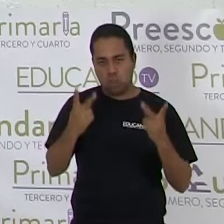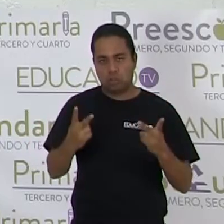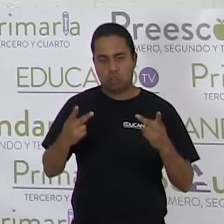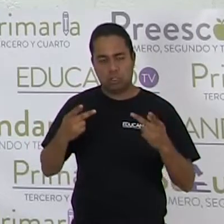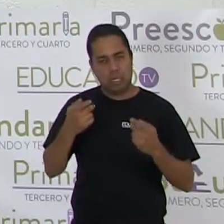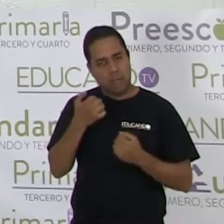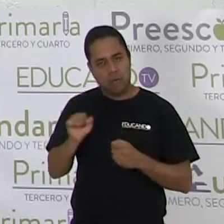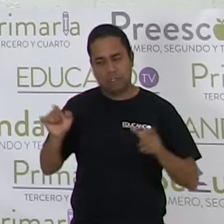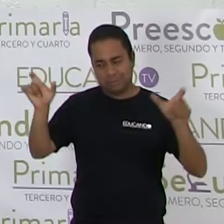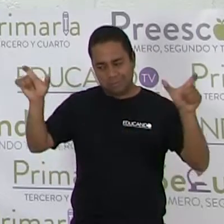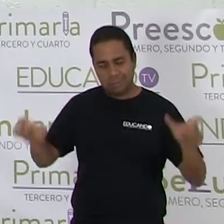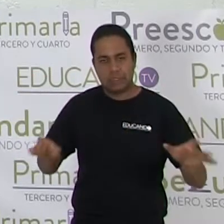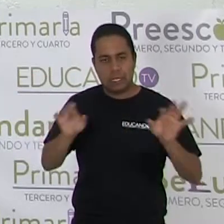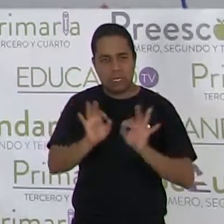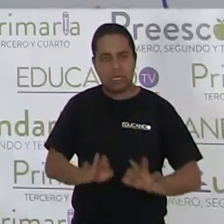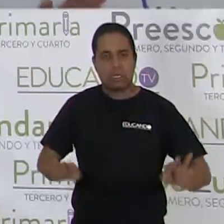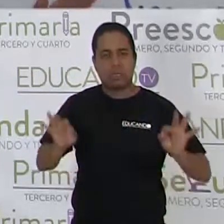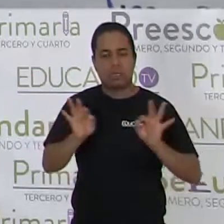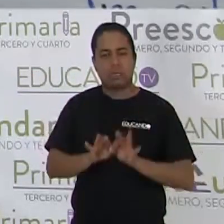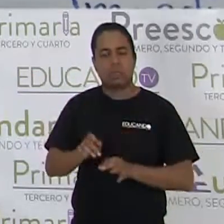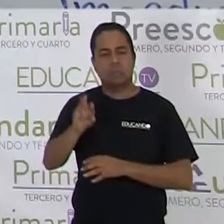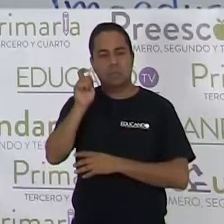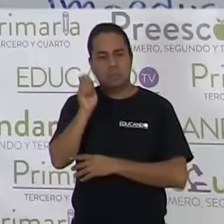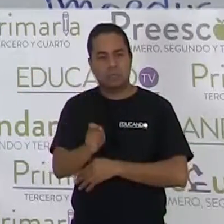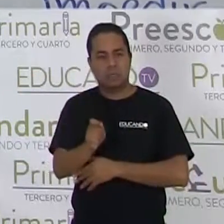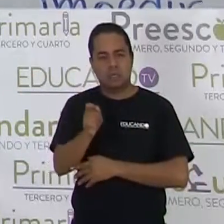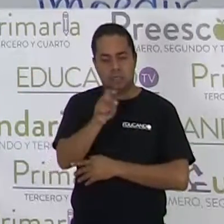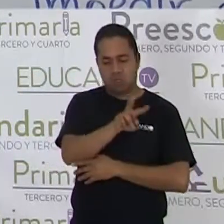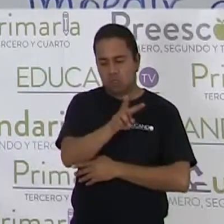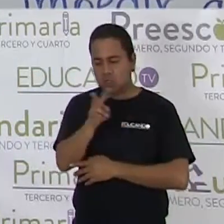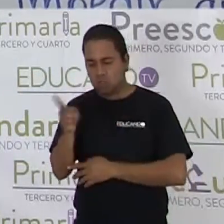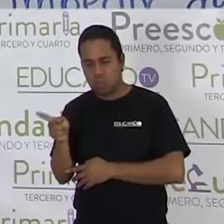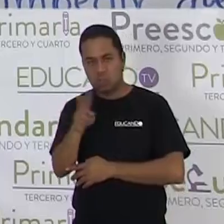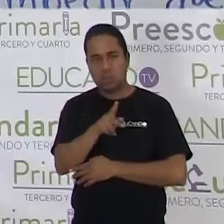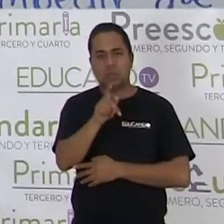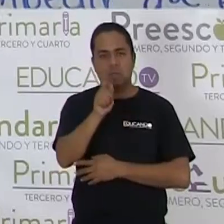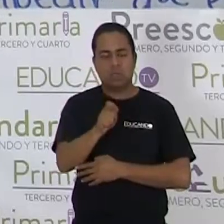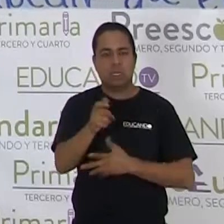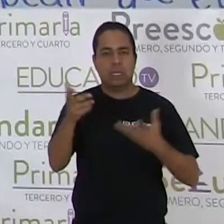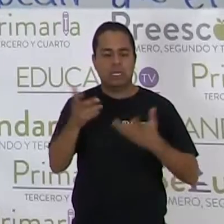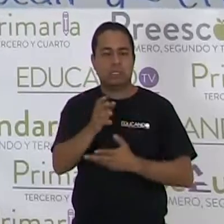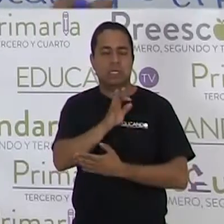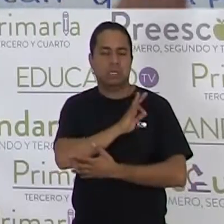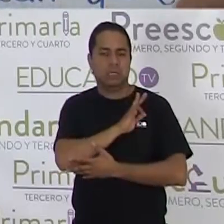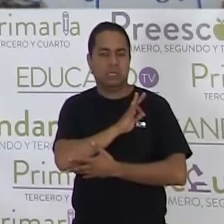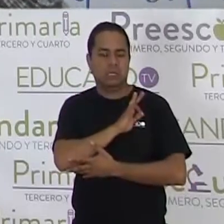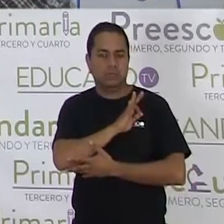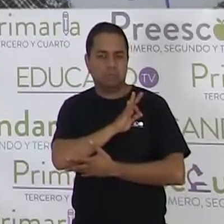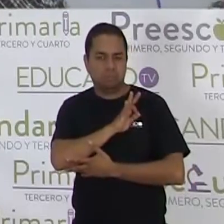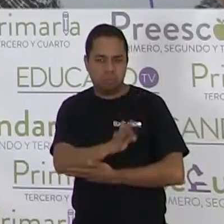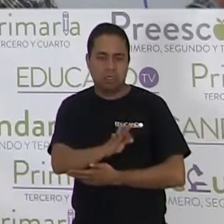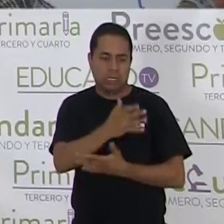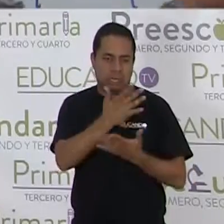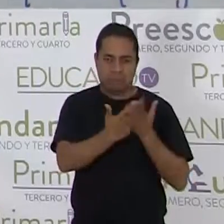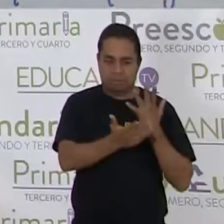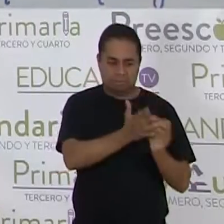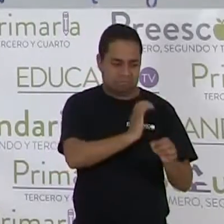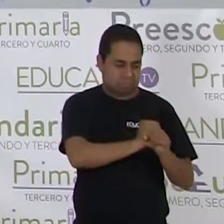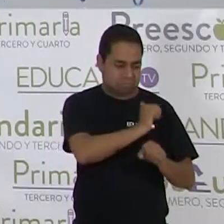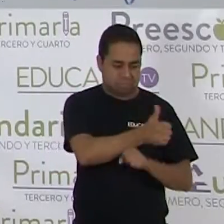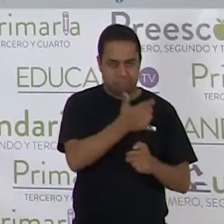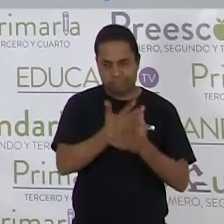muy importante, la parte en que estos dos puedan realizar cada una de sus acciones.